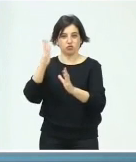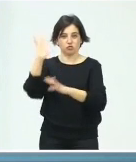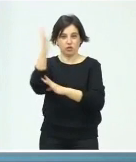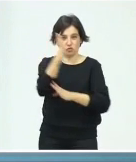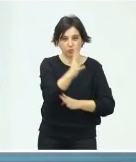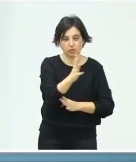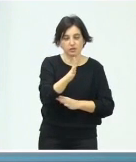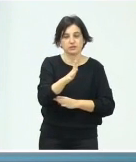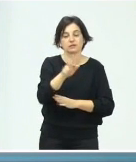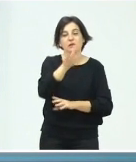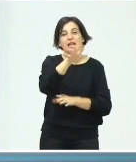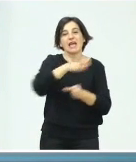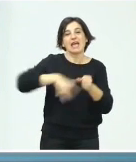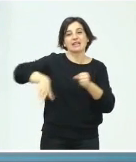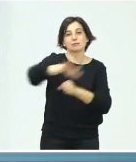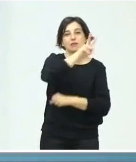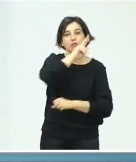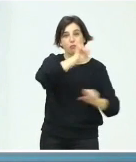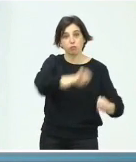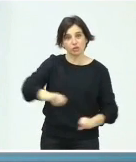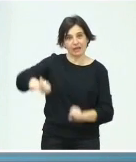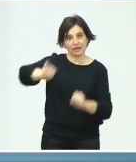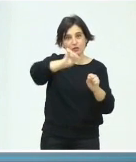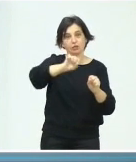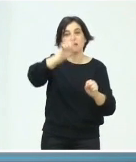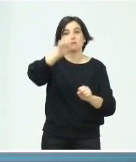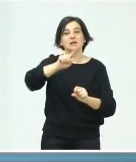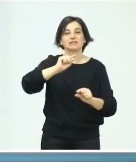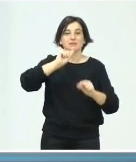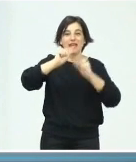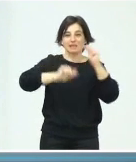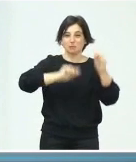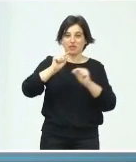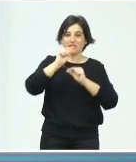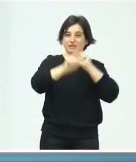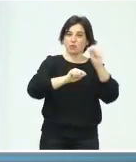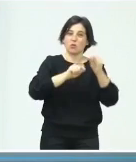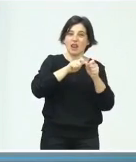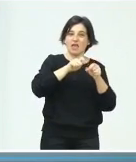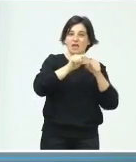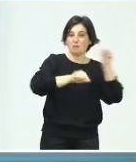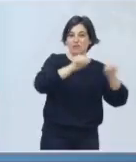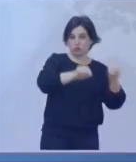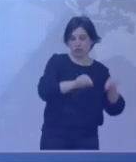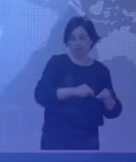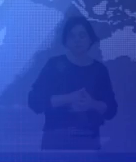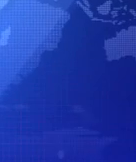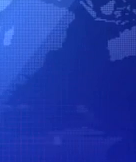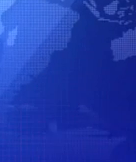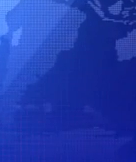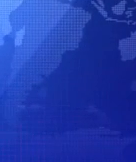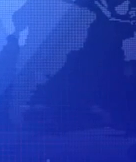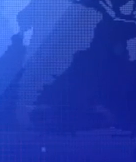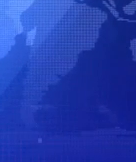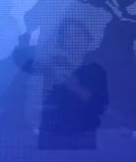naturales protegidos y la lucha contra las especies invasoras y el plan de gestión del lobo.